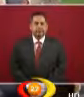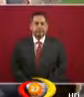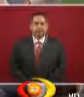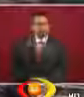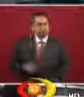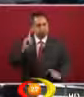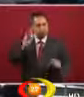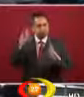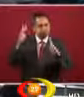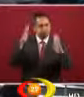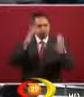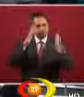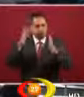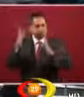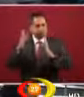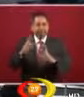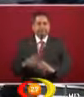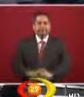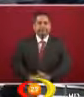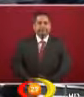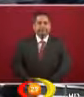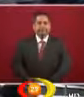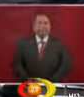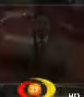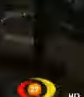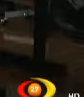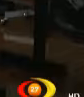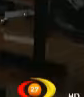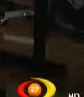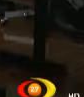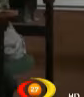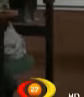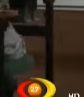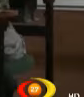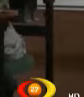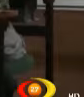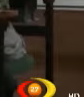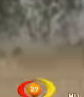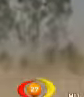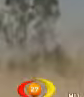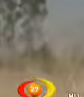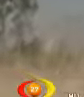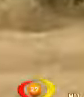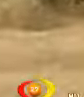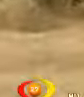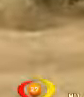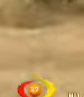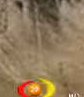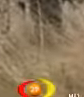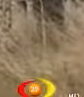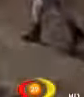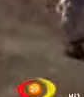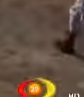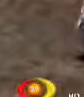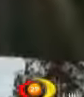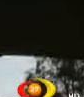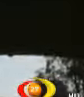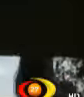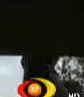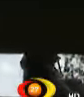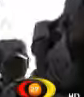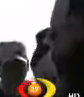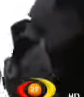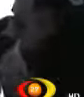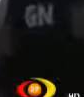palacio nacional el presidente de mexico se refirió al cambio en el paradigma de seguridad que emprendido su administración basada en la creación de mejores